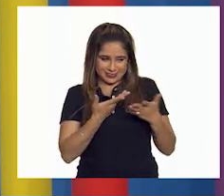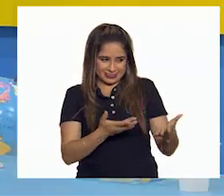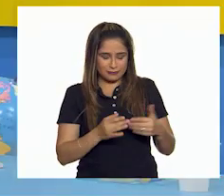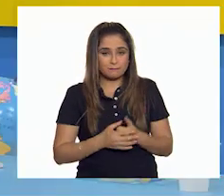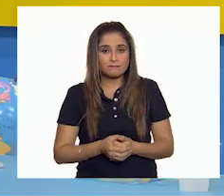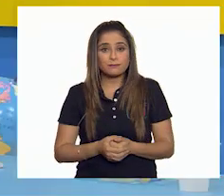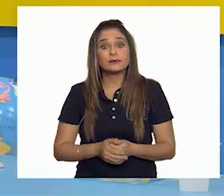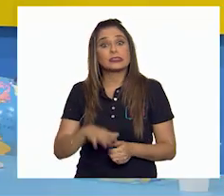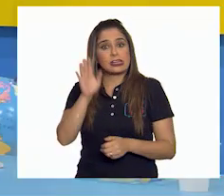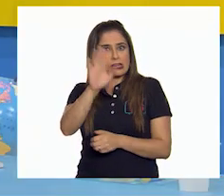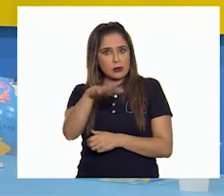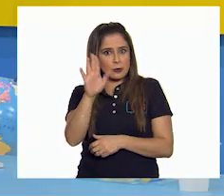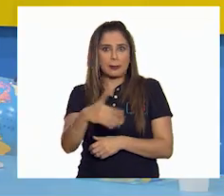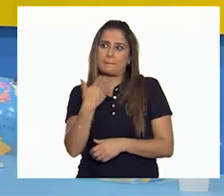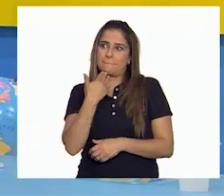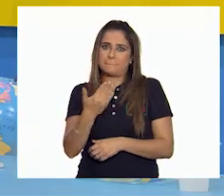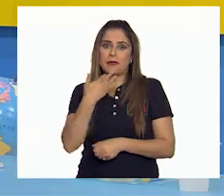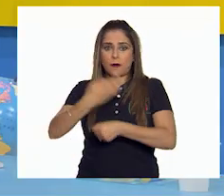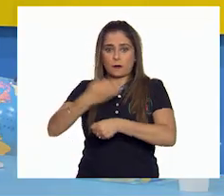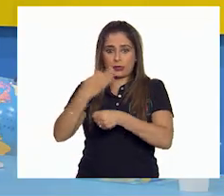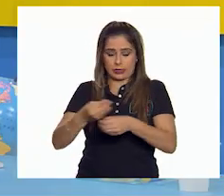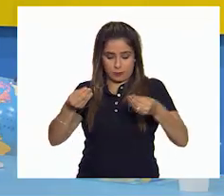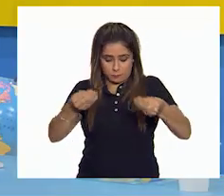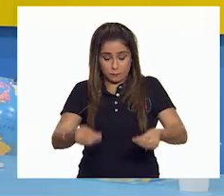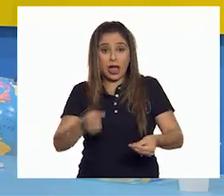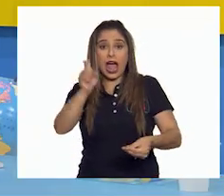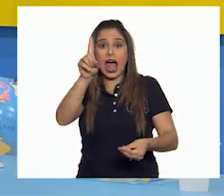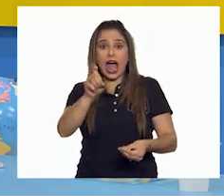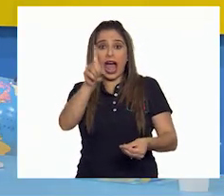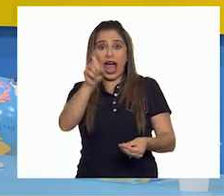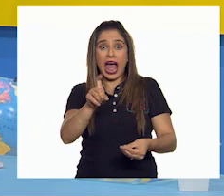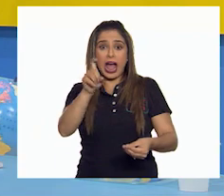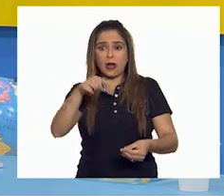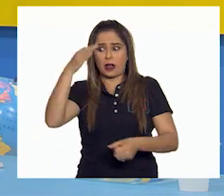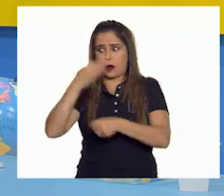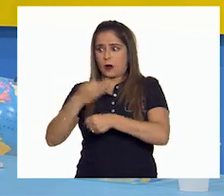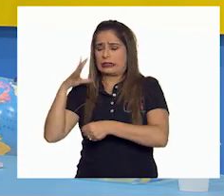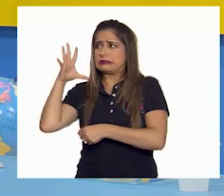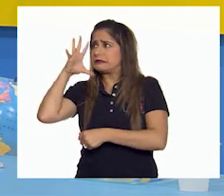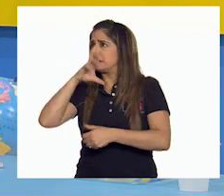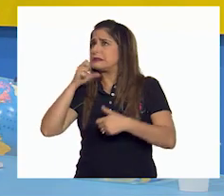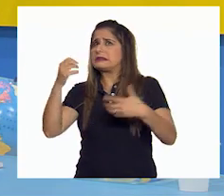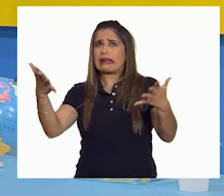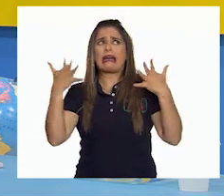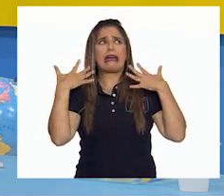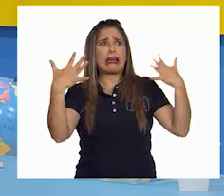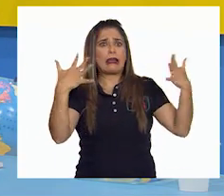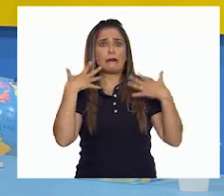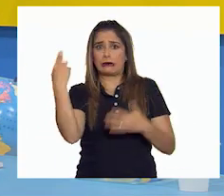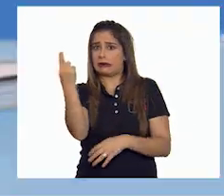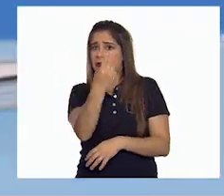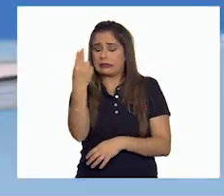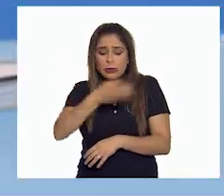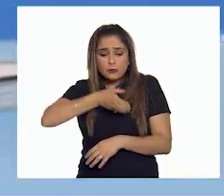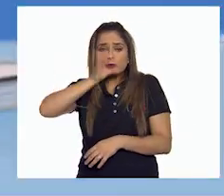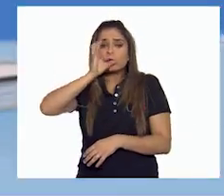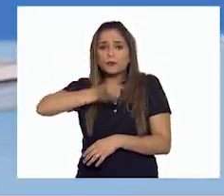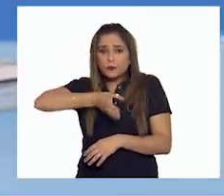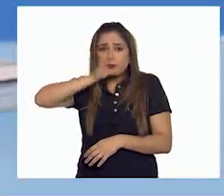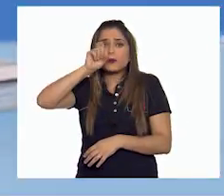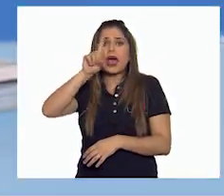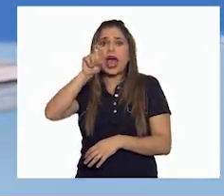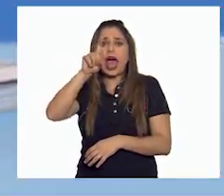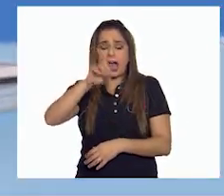cuenta? Qué bueno que nos dejaron aquí un poco de agua porque la verdad es que se siente mucho calor La verdad que sí, maestra. Sí. y debemos de mantener nuestro